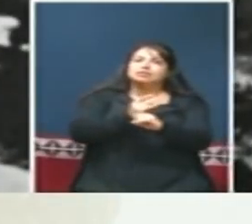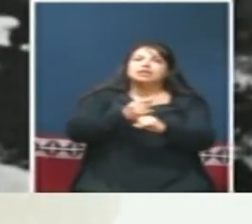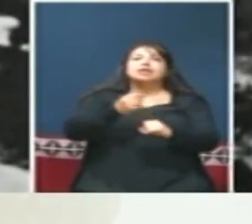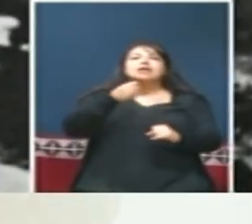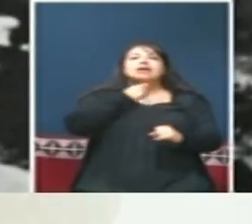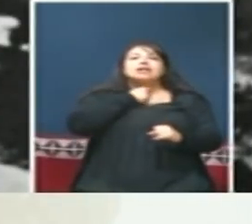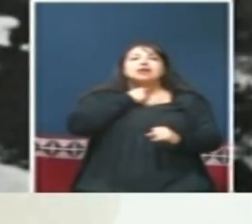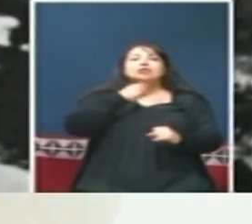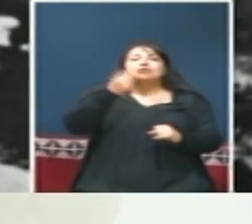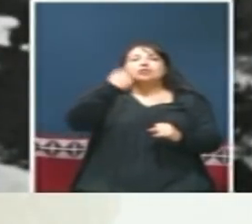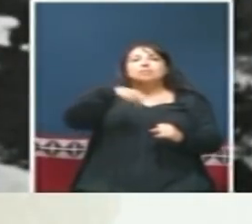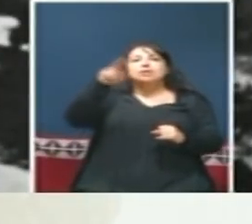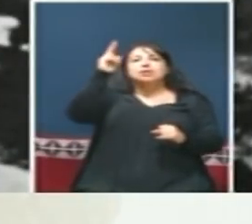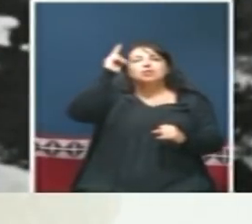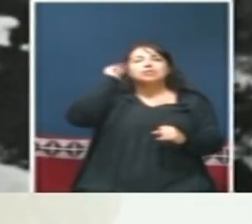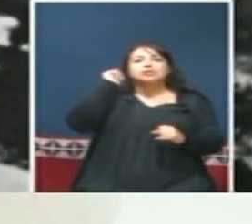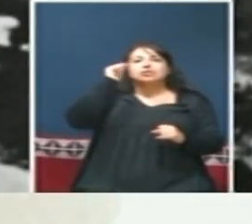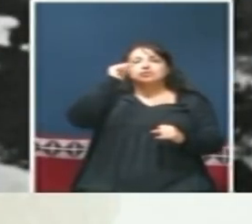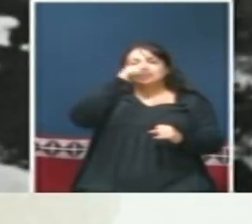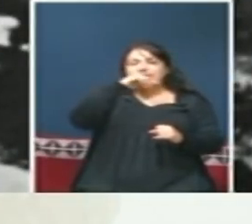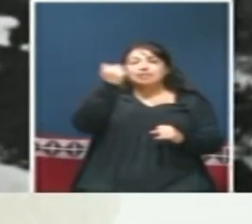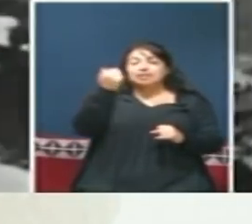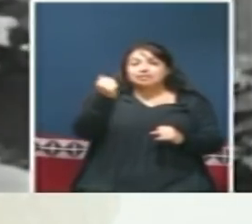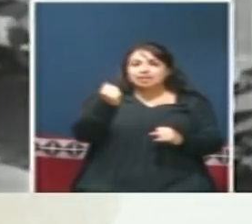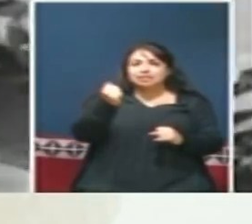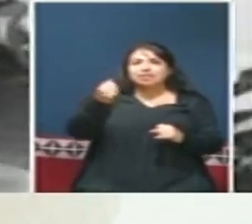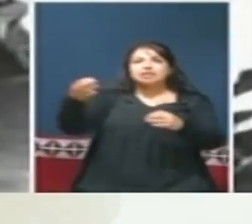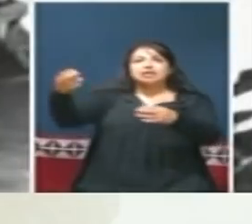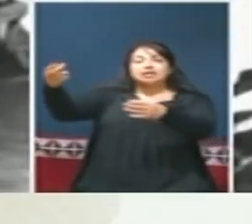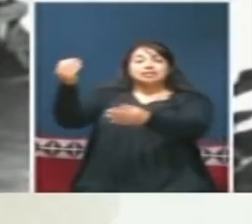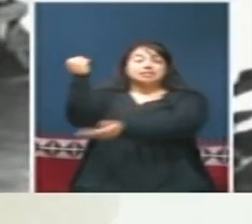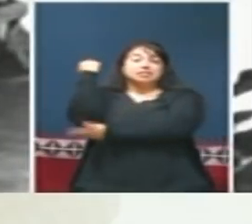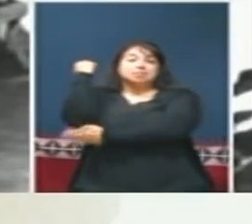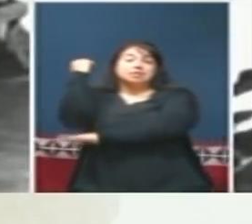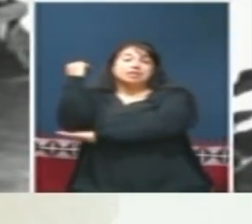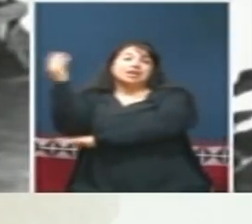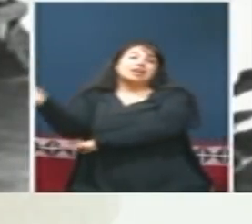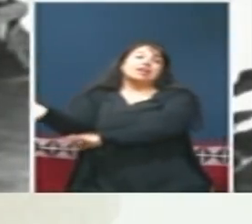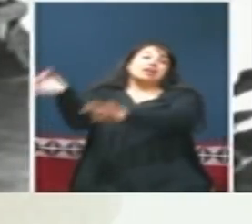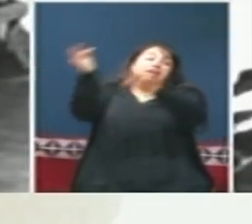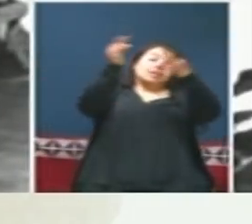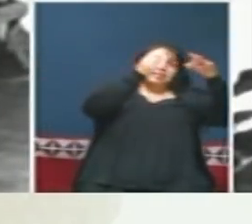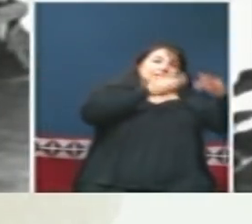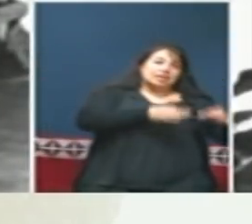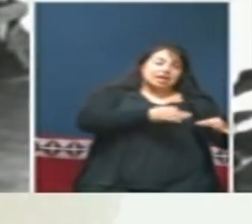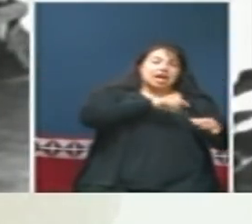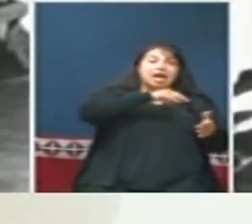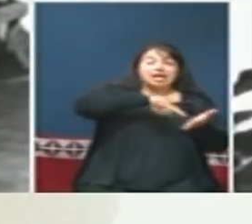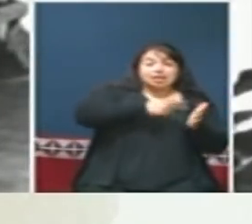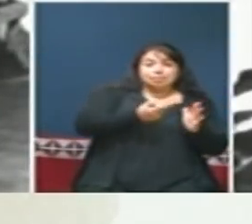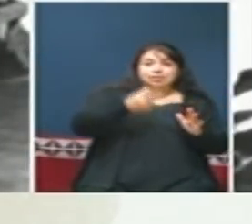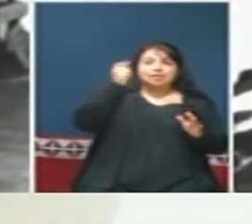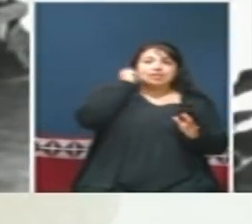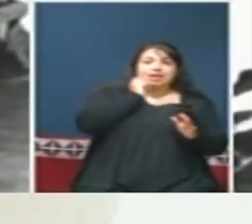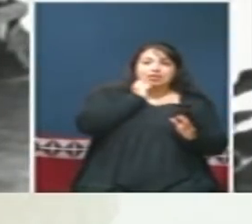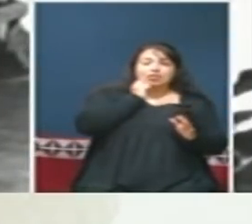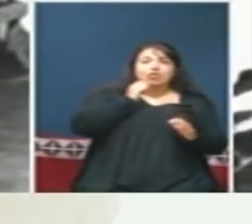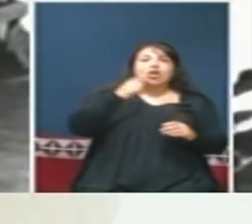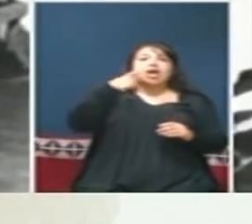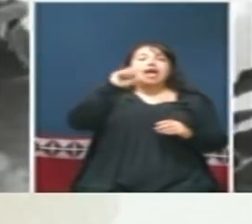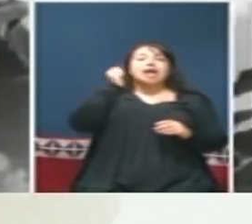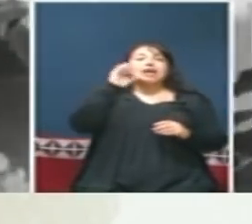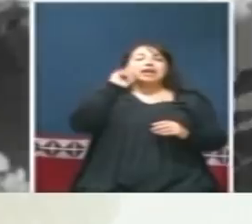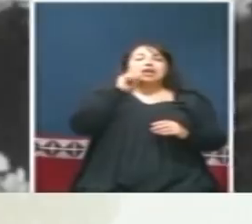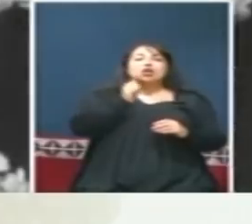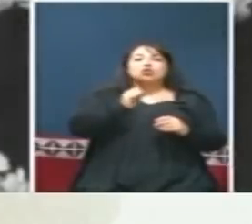1976, regresando de Chamical a La Rioja de la celebración de la novena del funeral de los siervos de Dios, Carlos de Dios Murias y